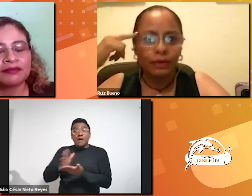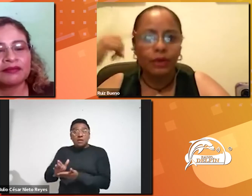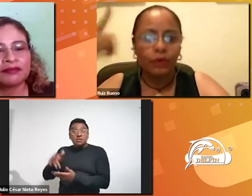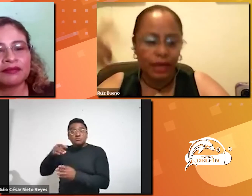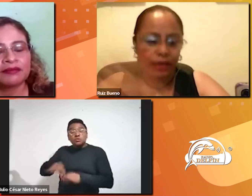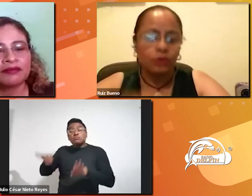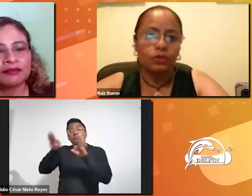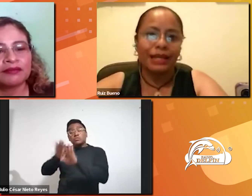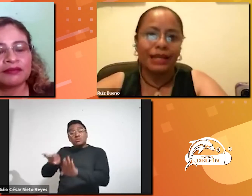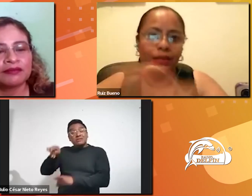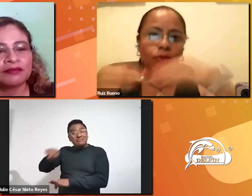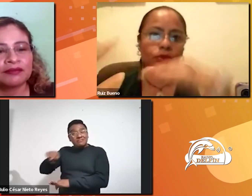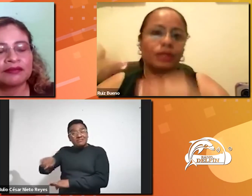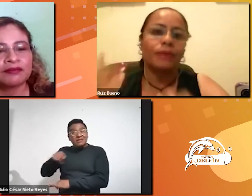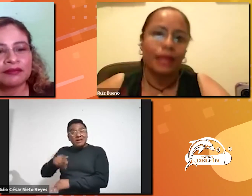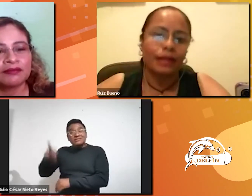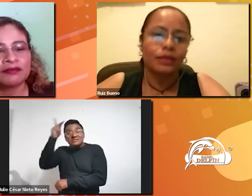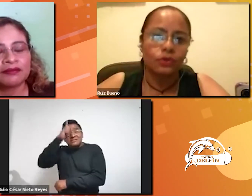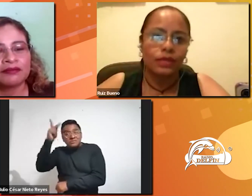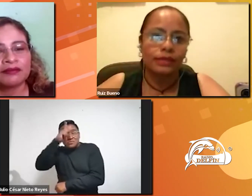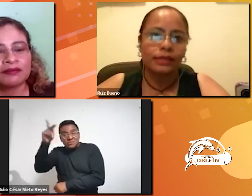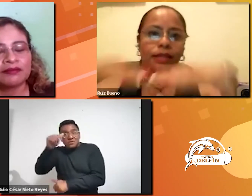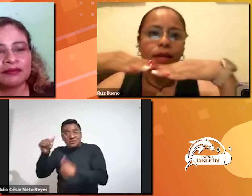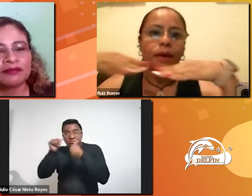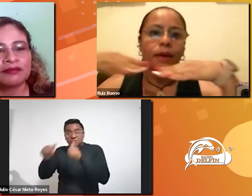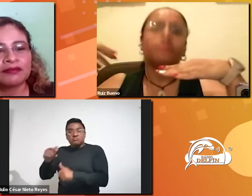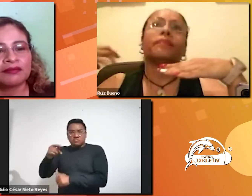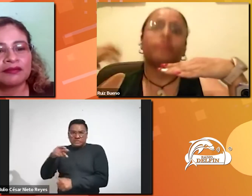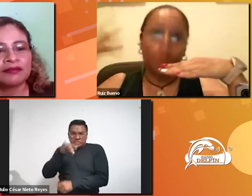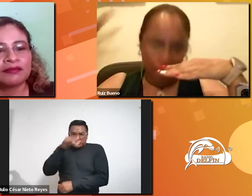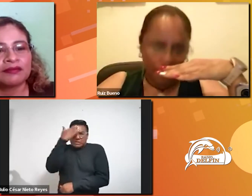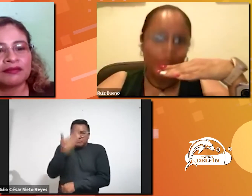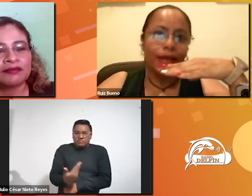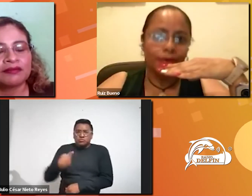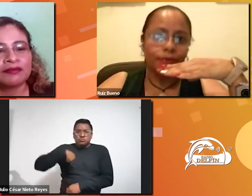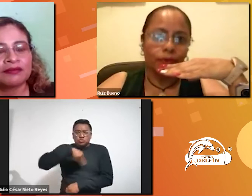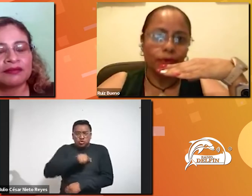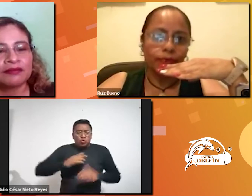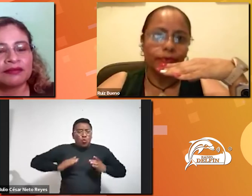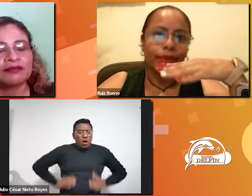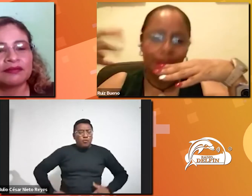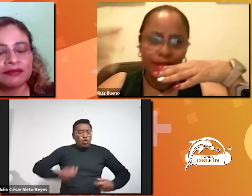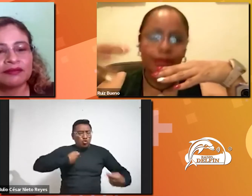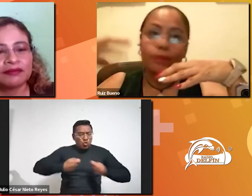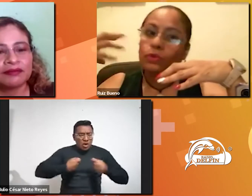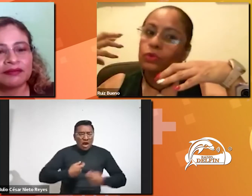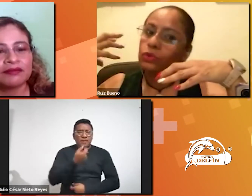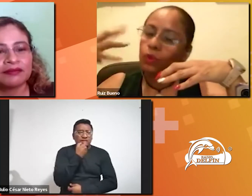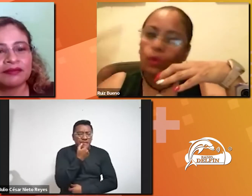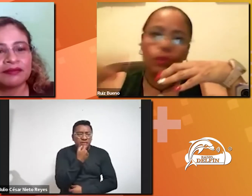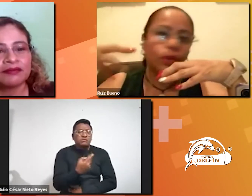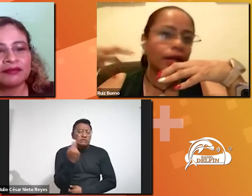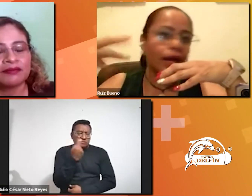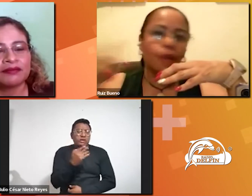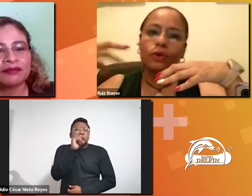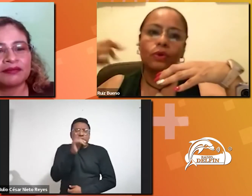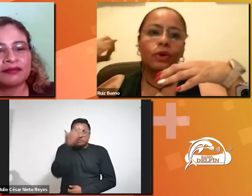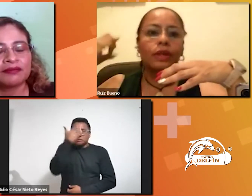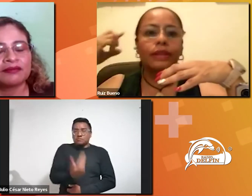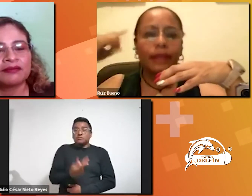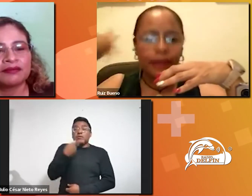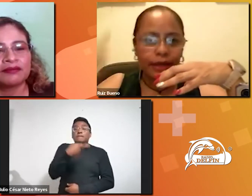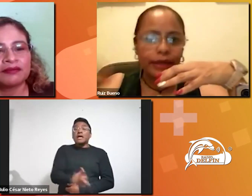medicamento, que a nivel orgánico sí requerimos nivelar las sustancias, pero también, ¿no?, necesitamos todo el